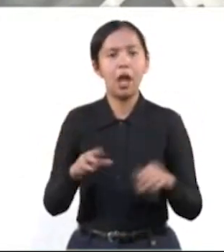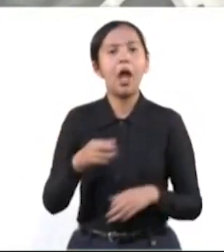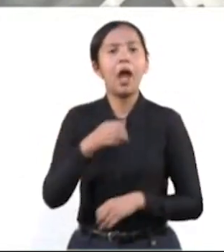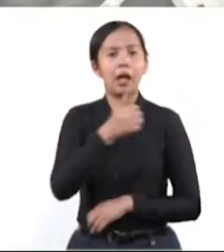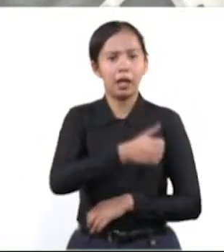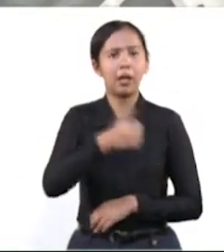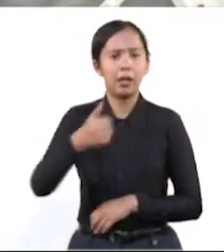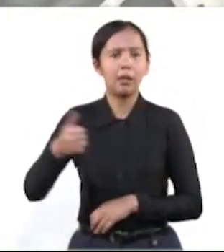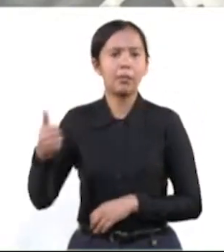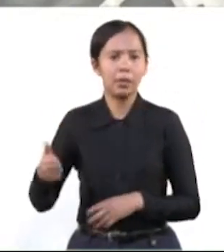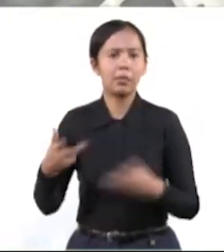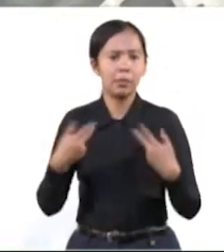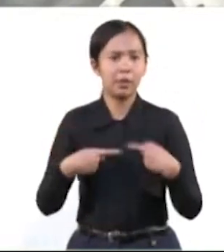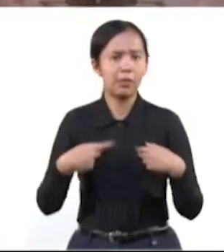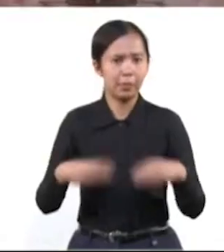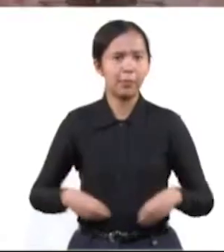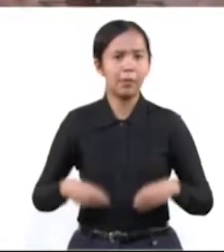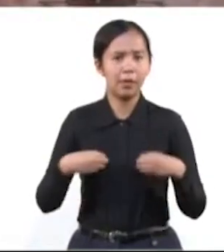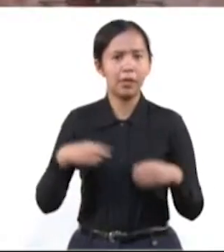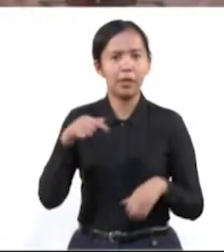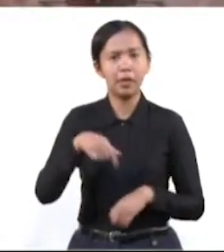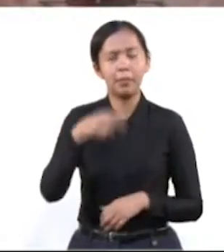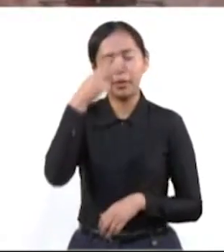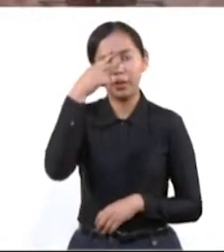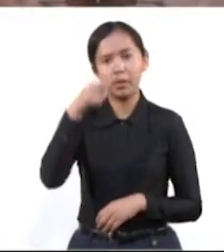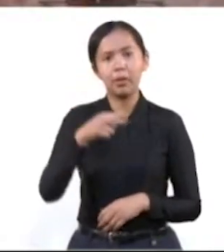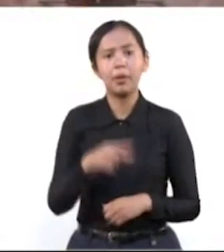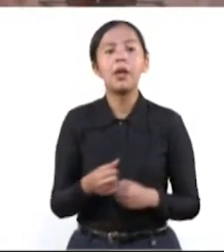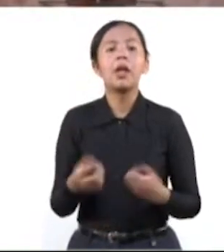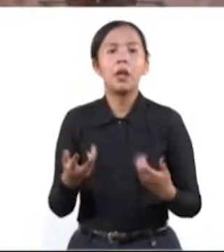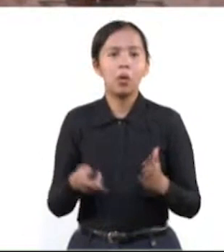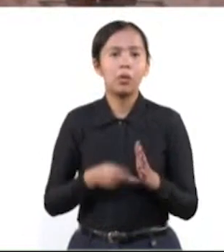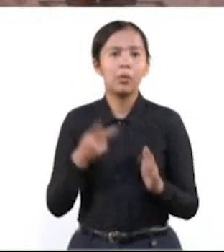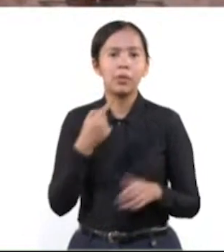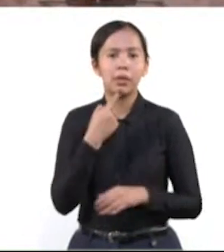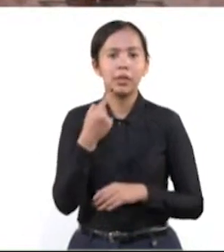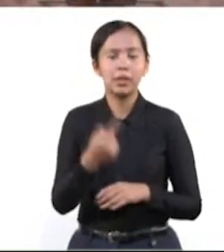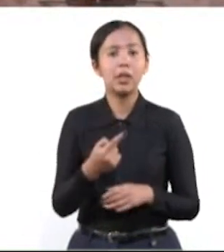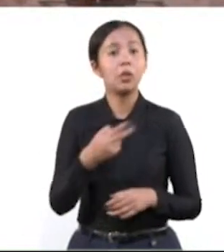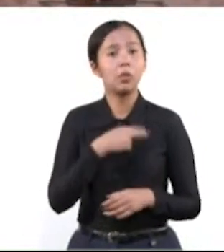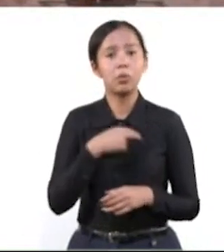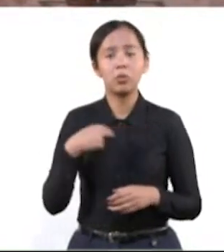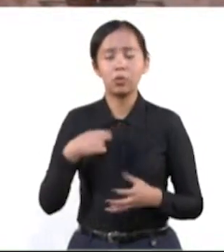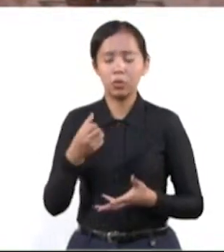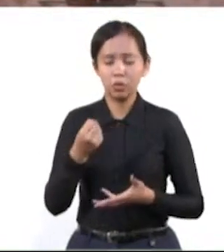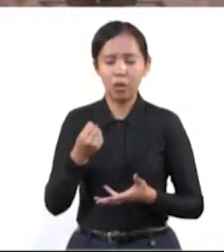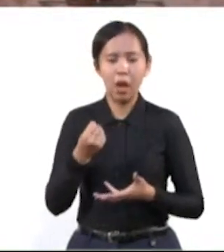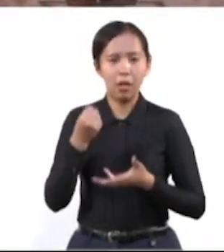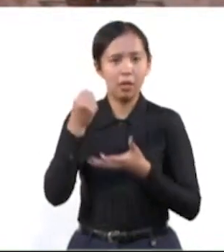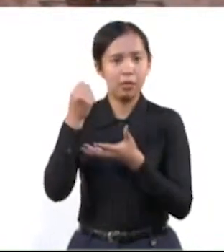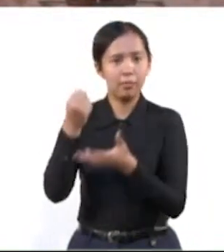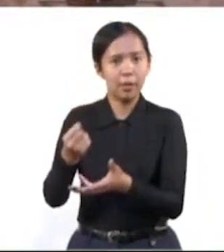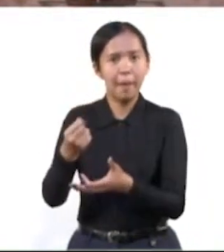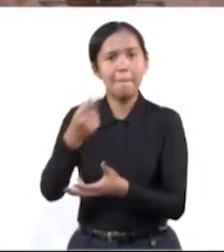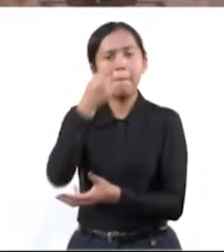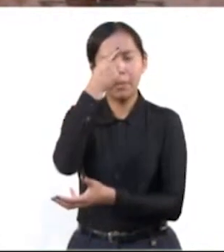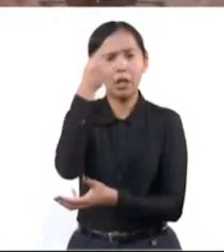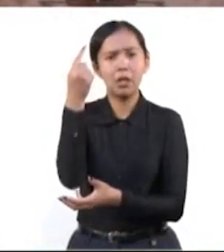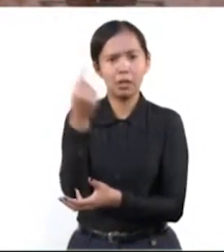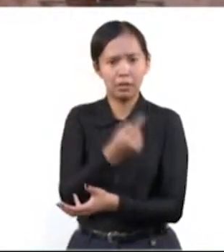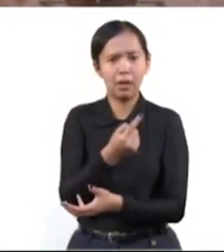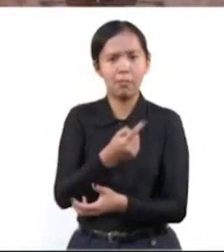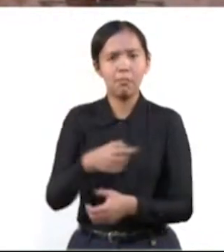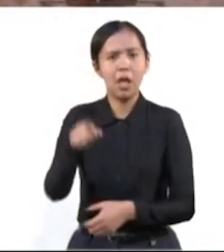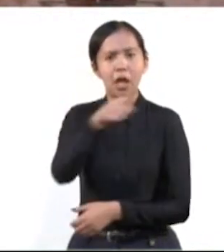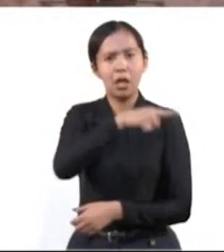ciudadanía y reiteramos que se están dedicando los recursos necesarios para garantizar la